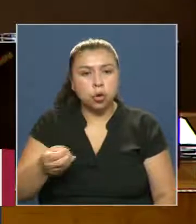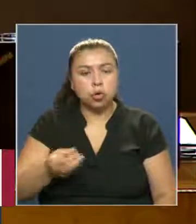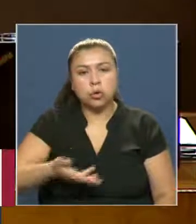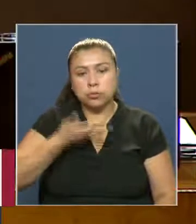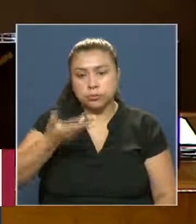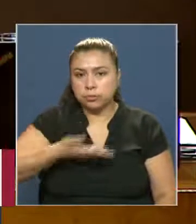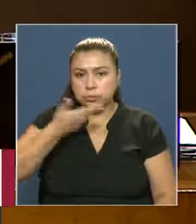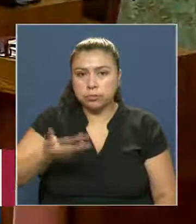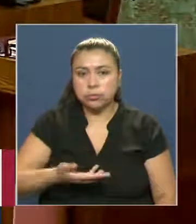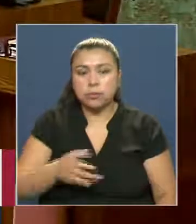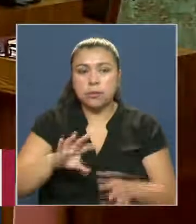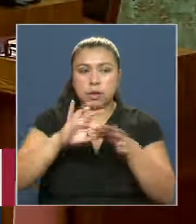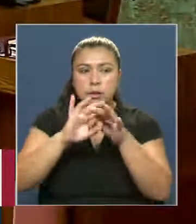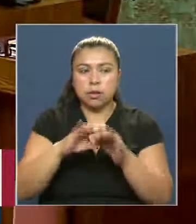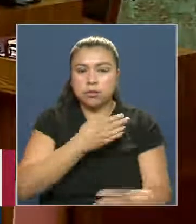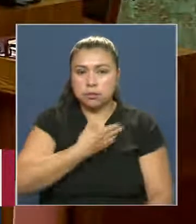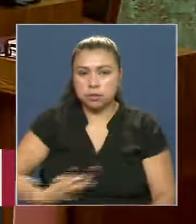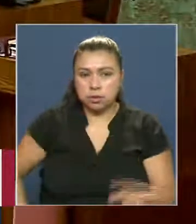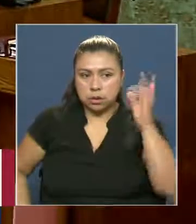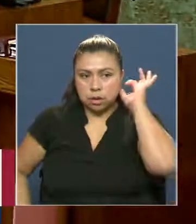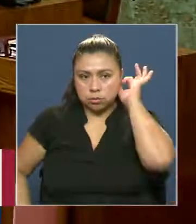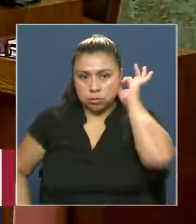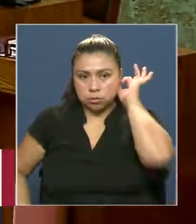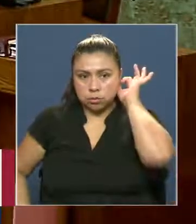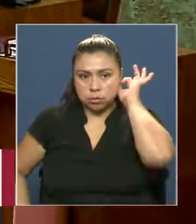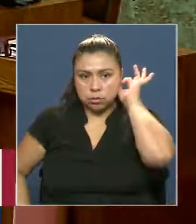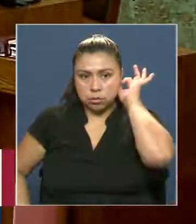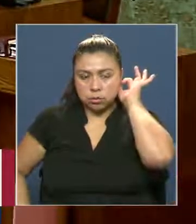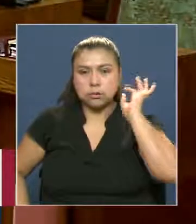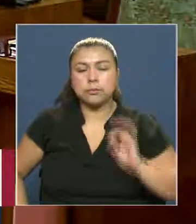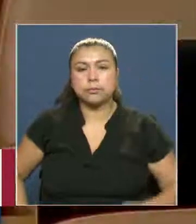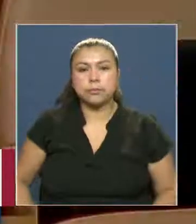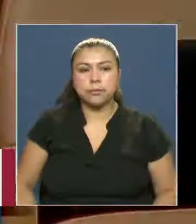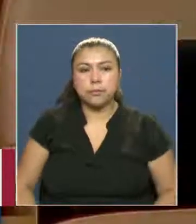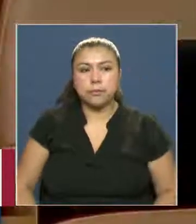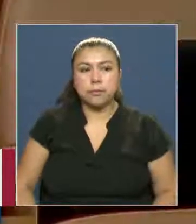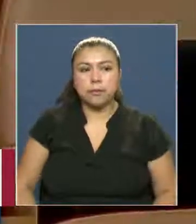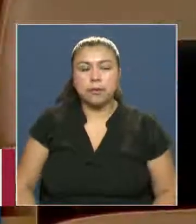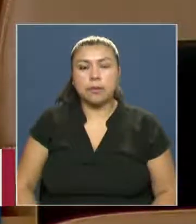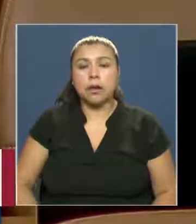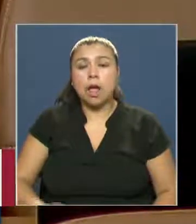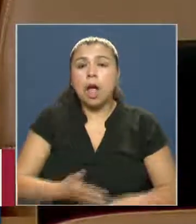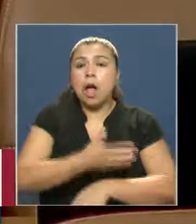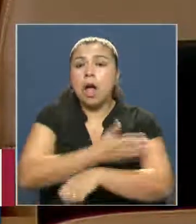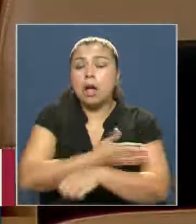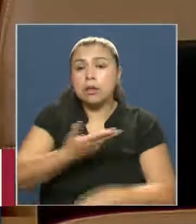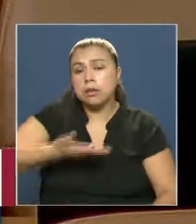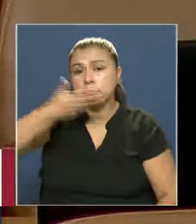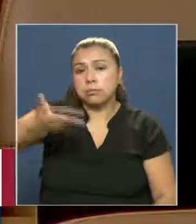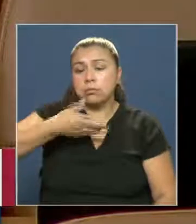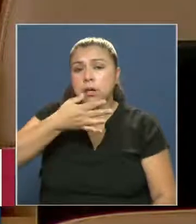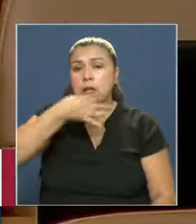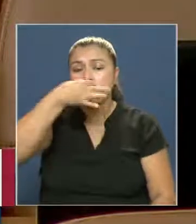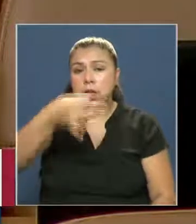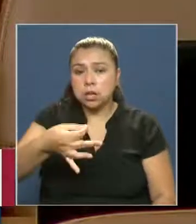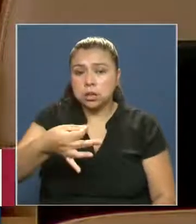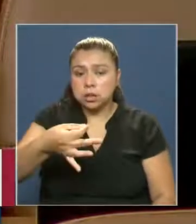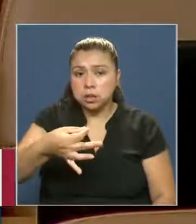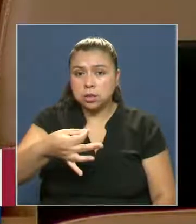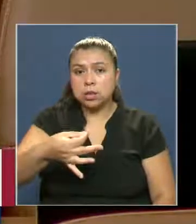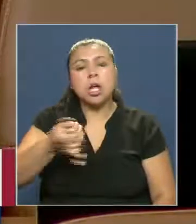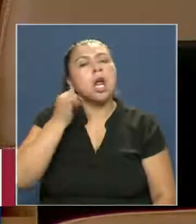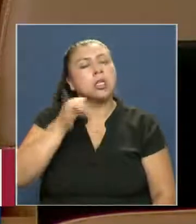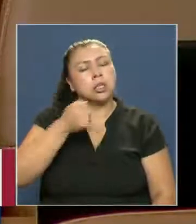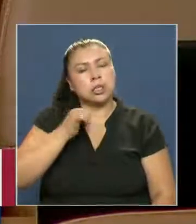palabra. Gracias, Presidenta. Antes de hacer uso de mi intervención, quiero decir que estoy totalmente de